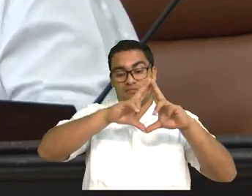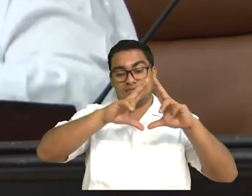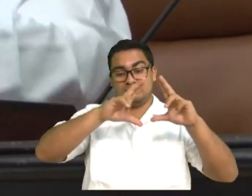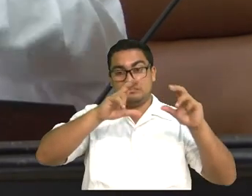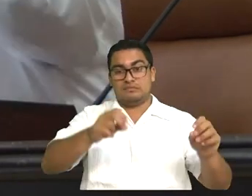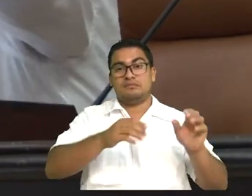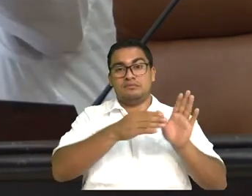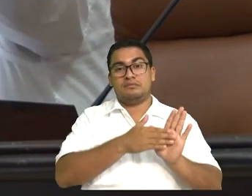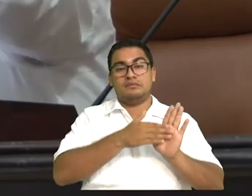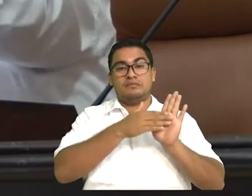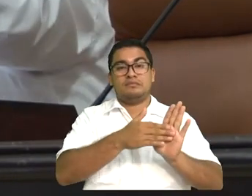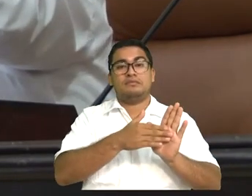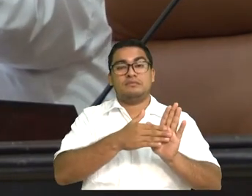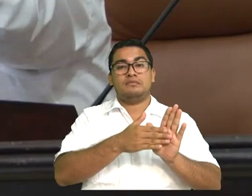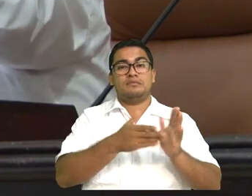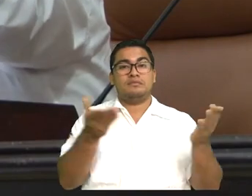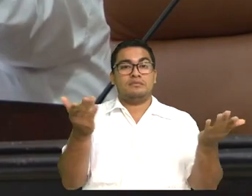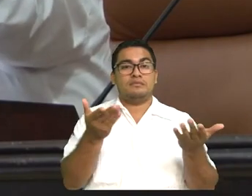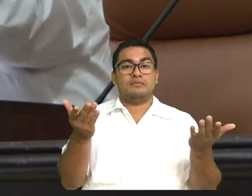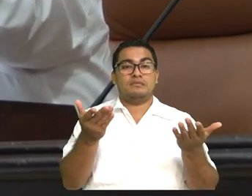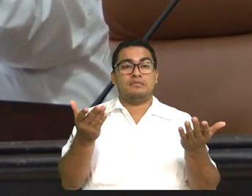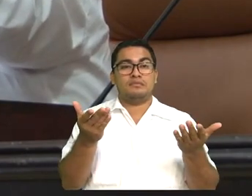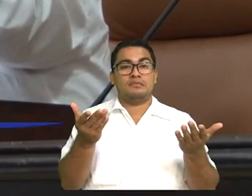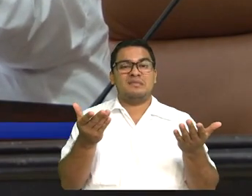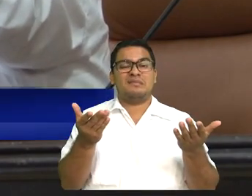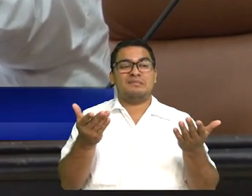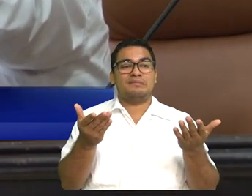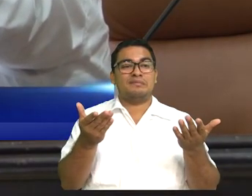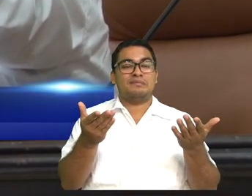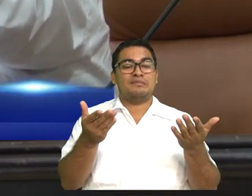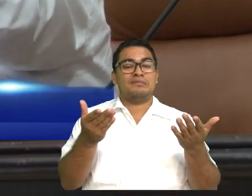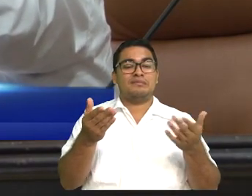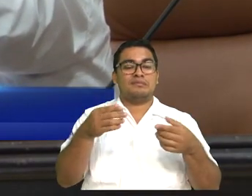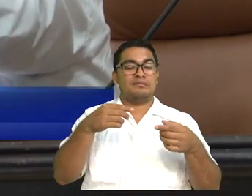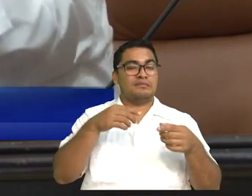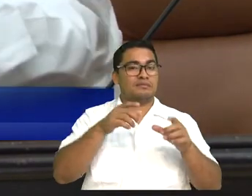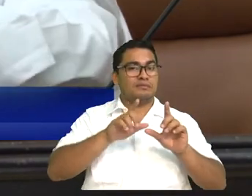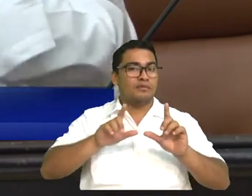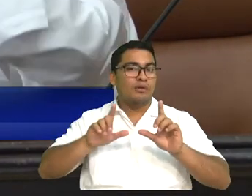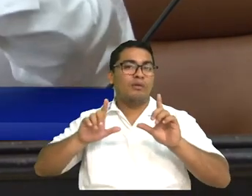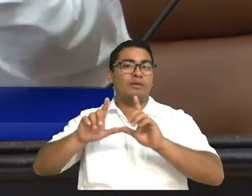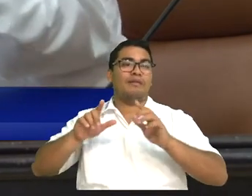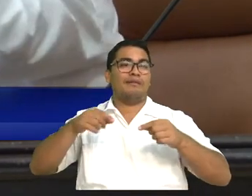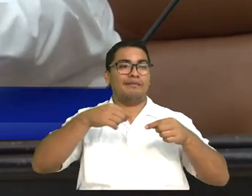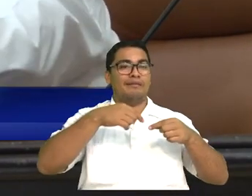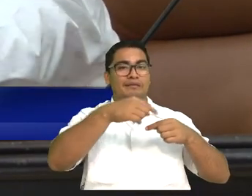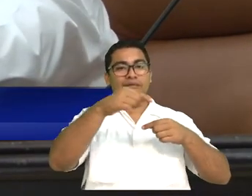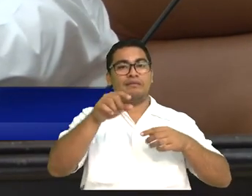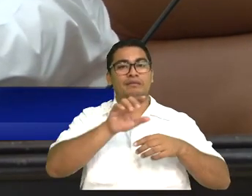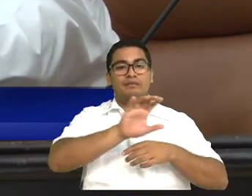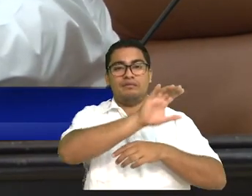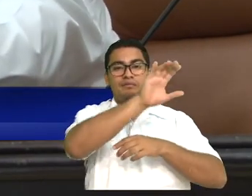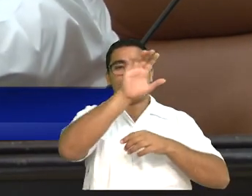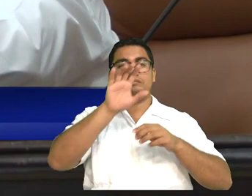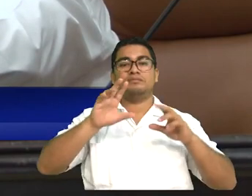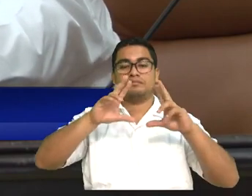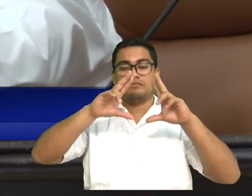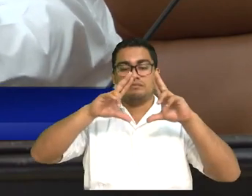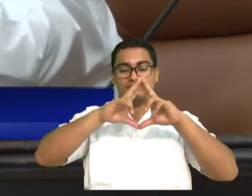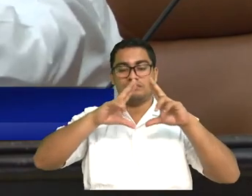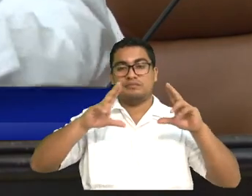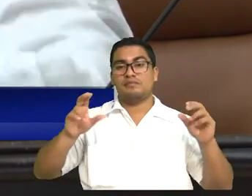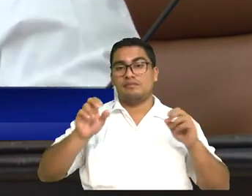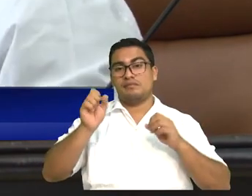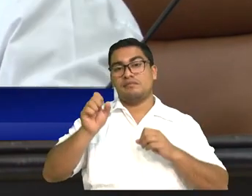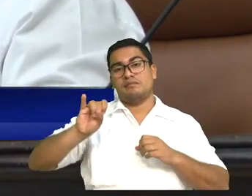modelo que tiene sistemas locales departamentales, los SILAI, tiene sistemas municipales